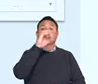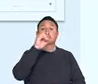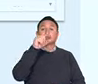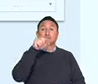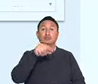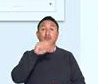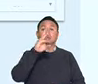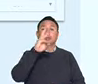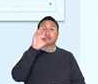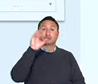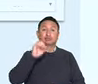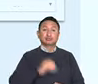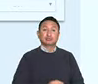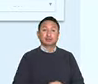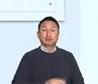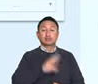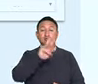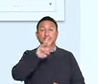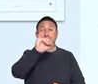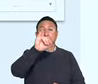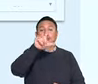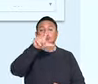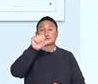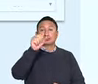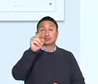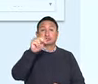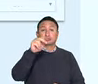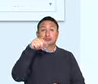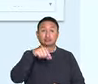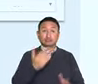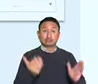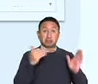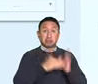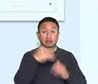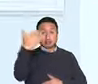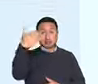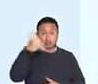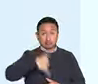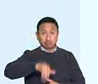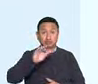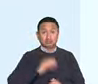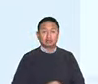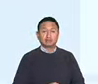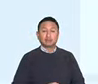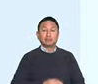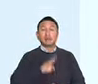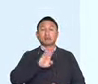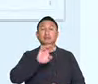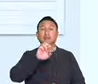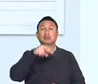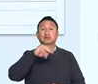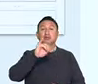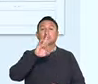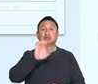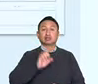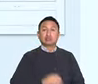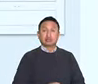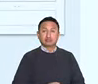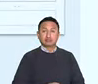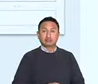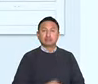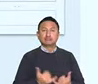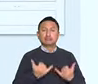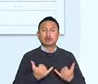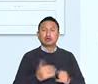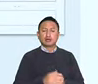60.9% Wilson Erazo. La reelección se queda de alcalde. Giovanni Benítez, 20.37. Veamos cuánto ha sido hasta